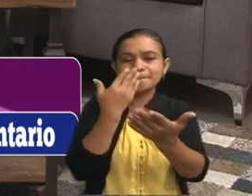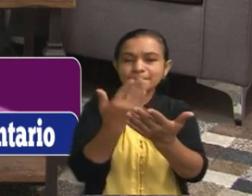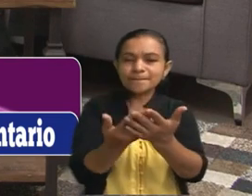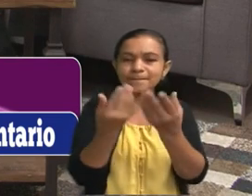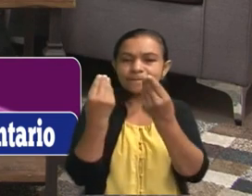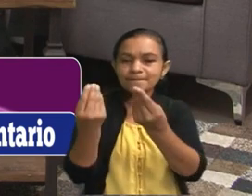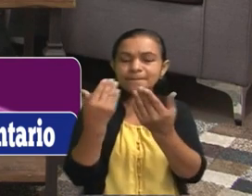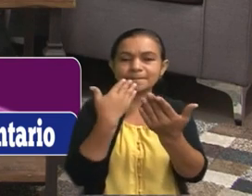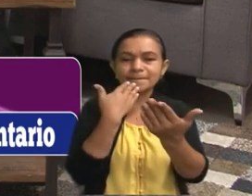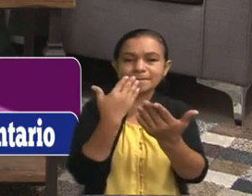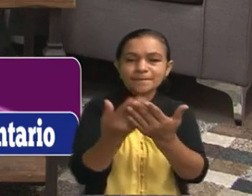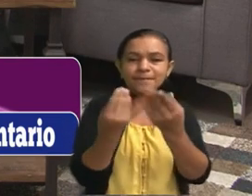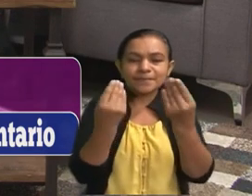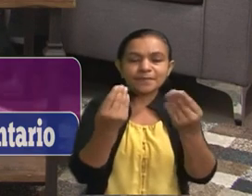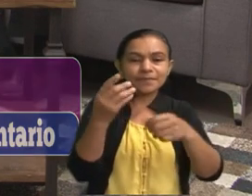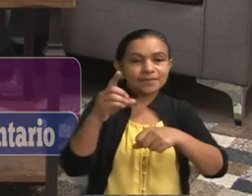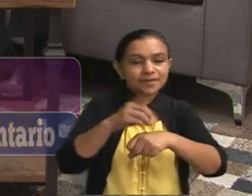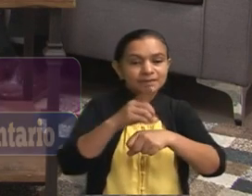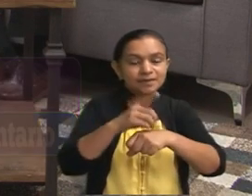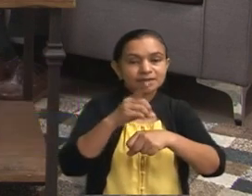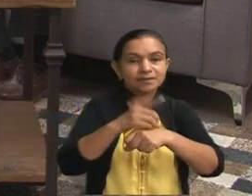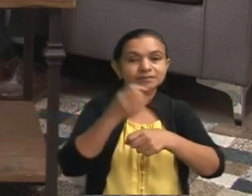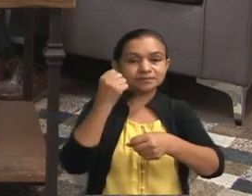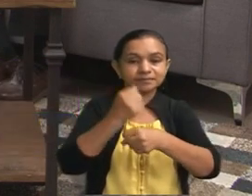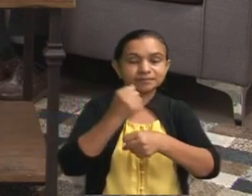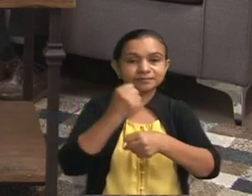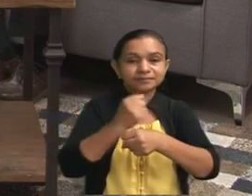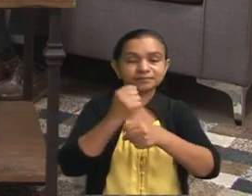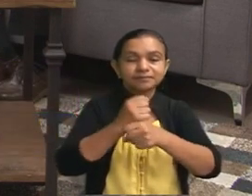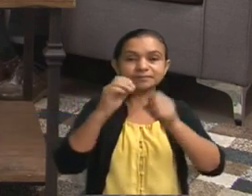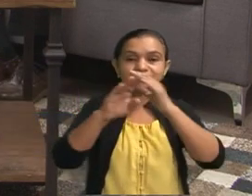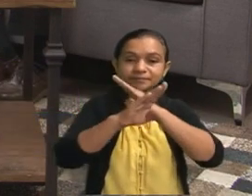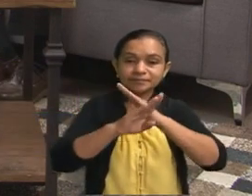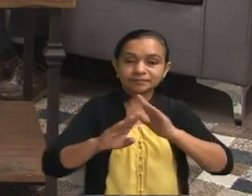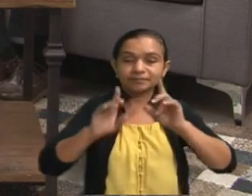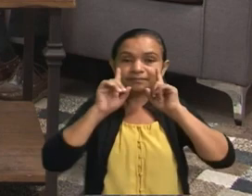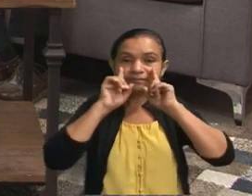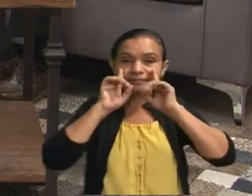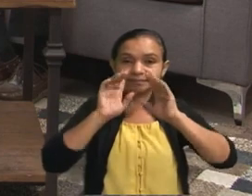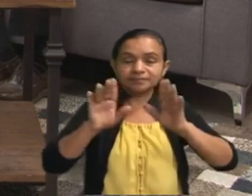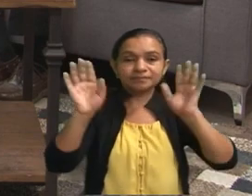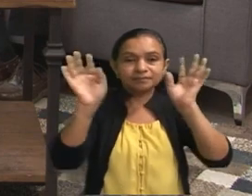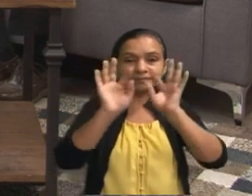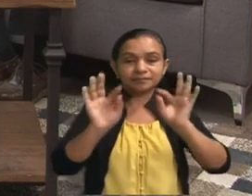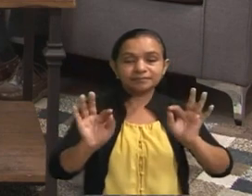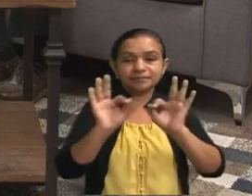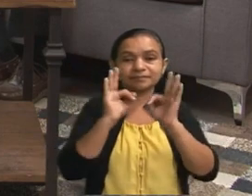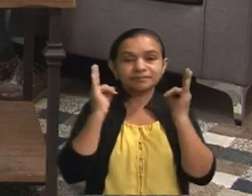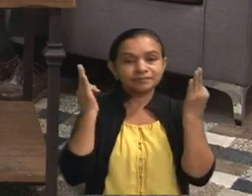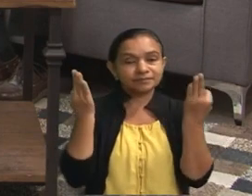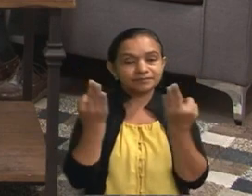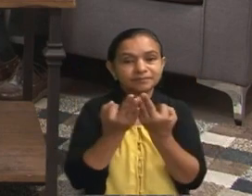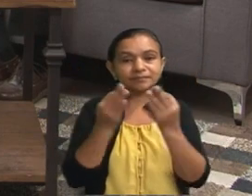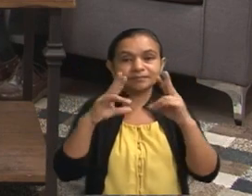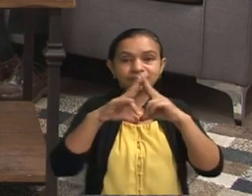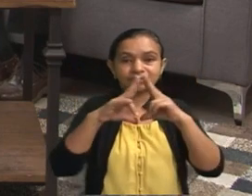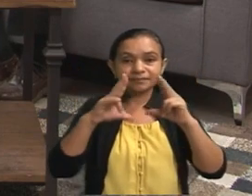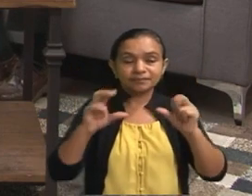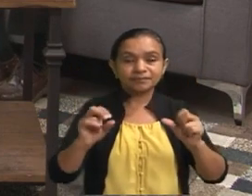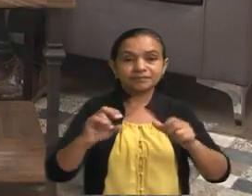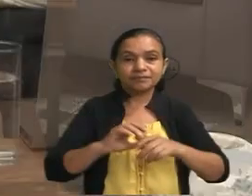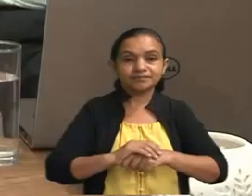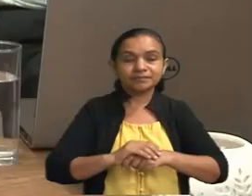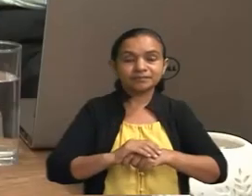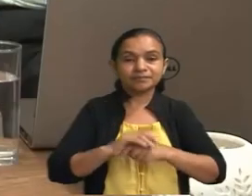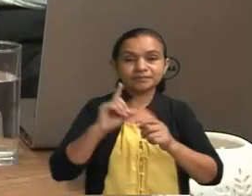alguna, mucho trabajo, doctor González, para garantizar la tranquilidad, la seguridad y la felicidad de las familias nicaragüenses, de parte